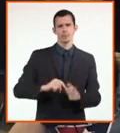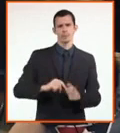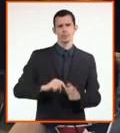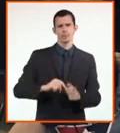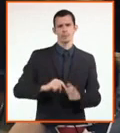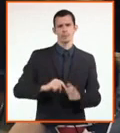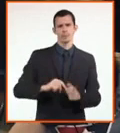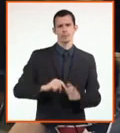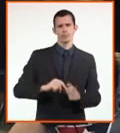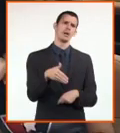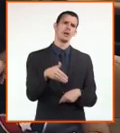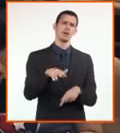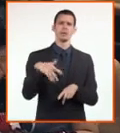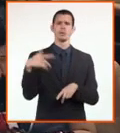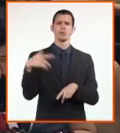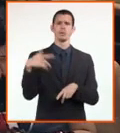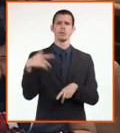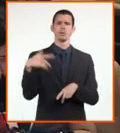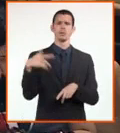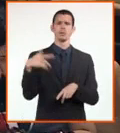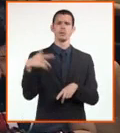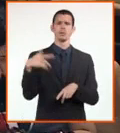y la proyección de una sólida estrategia